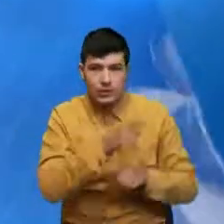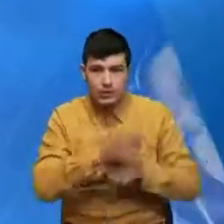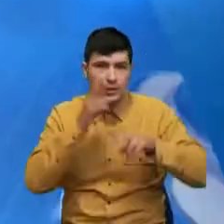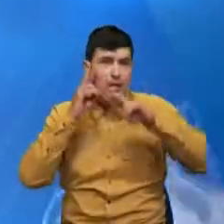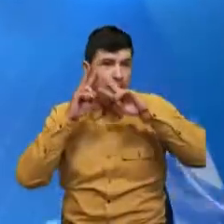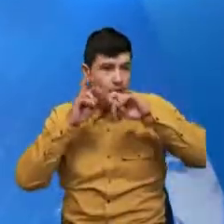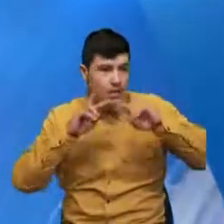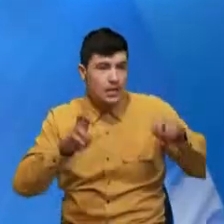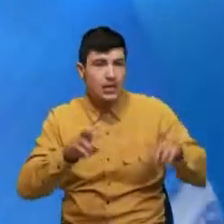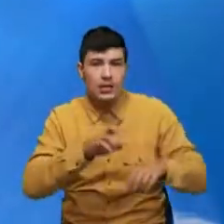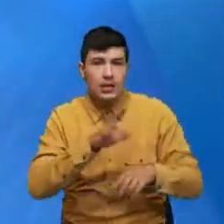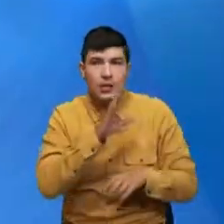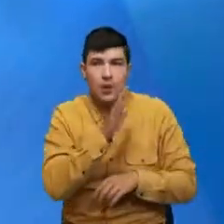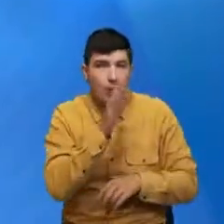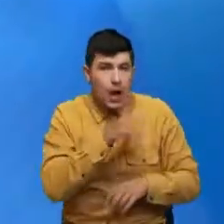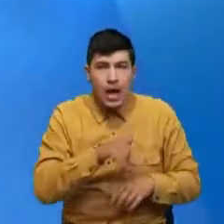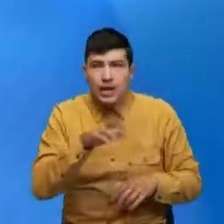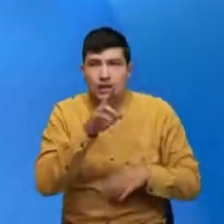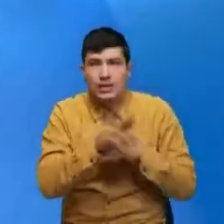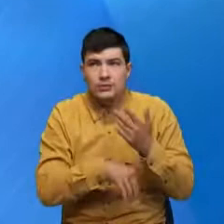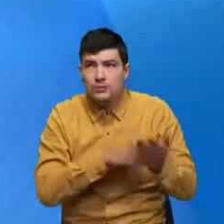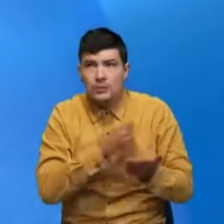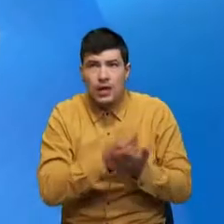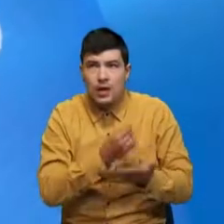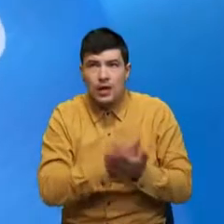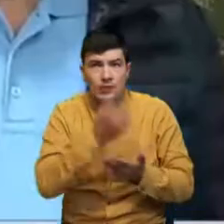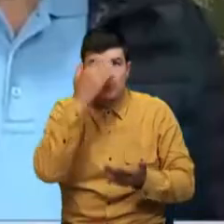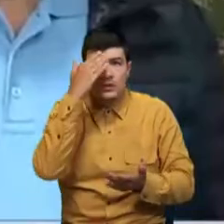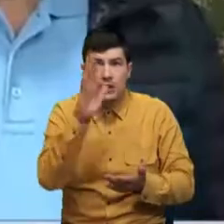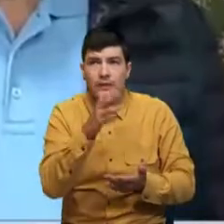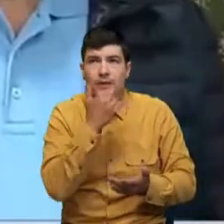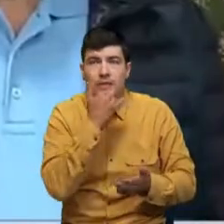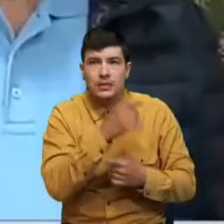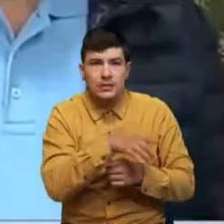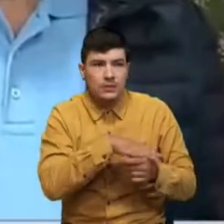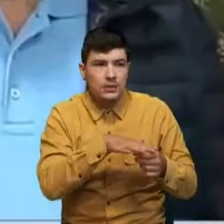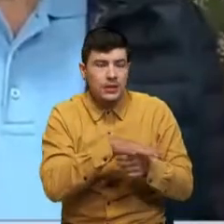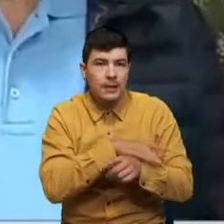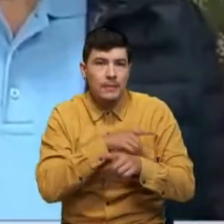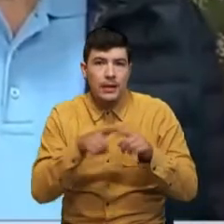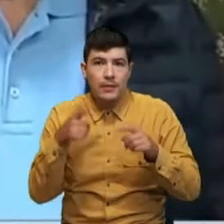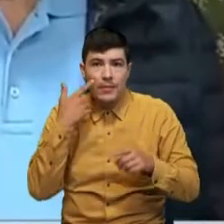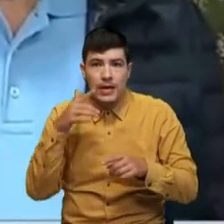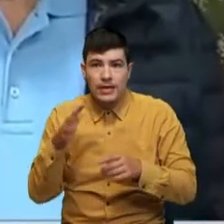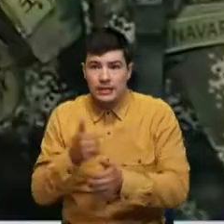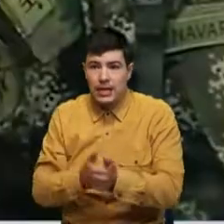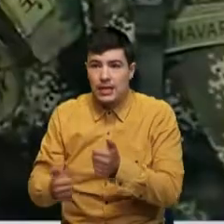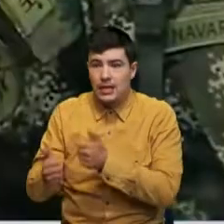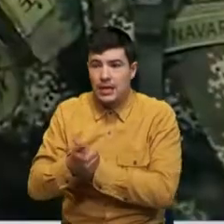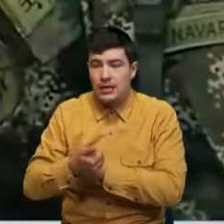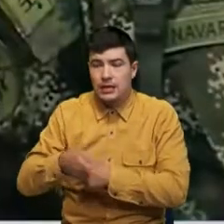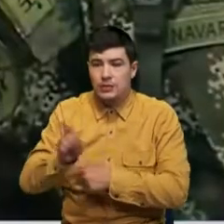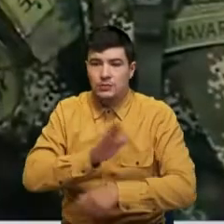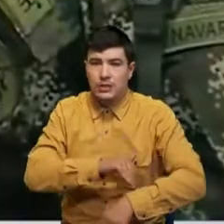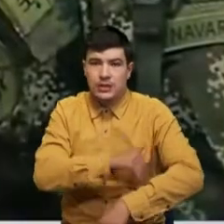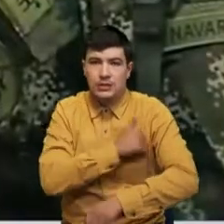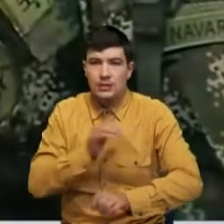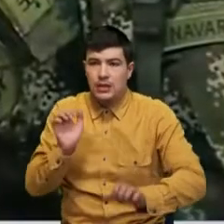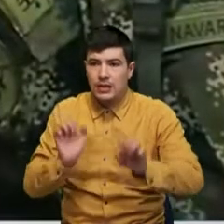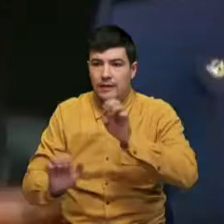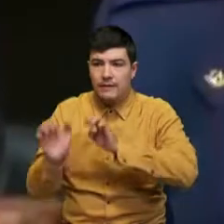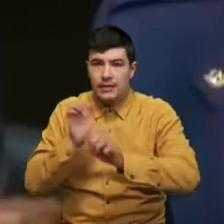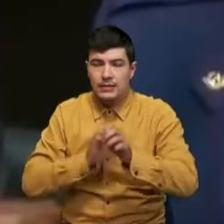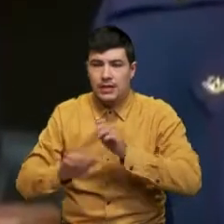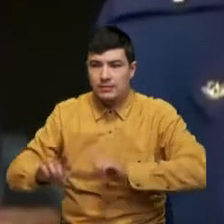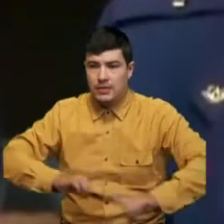todas no ha arrojado unos resultados definitivos al parecer se adelanta por parte del ministerio de defensa de investigaciones disciplinarias